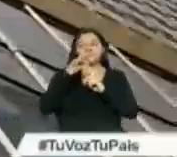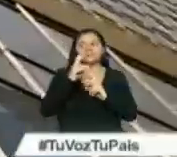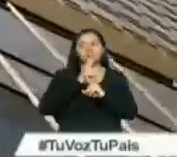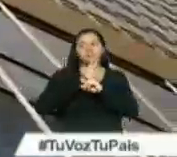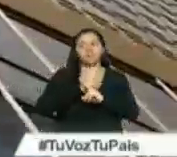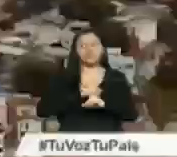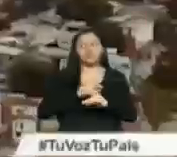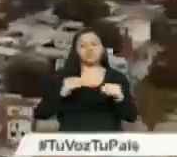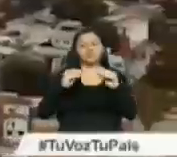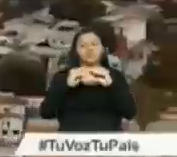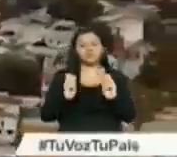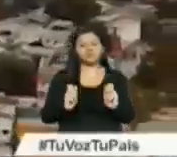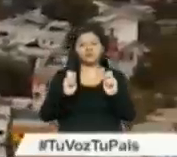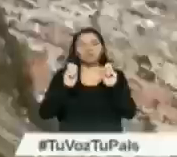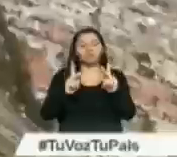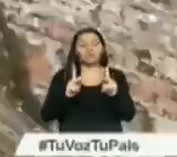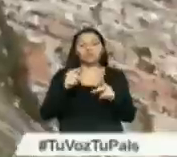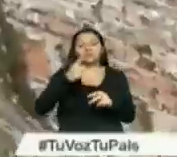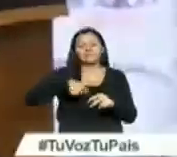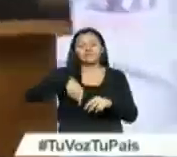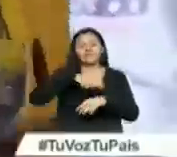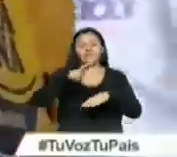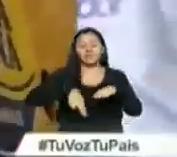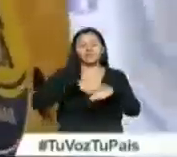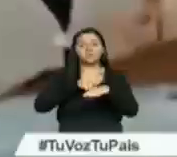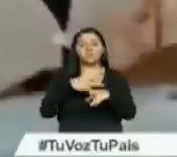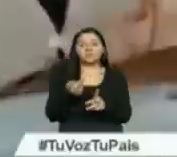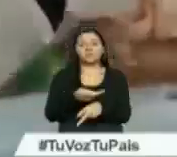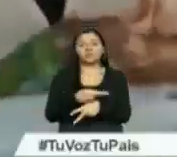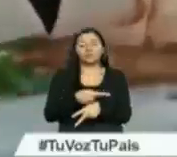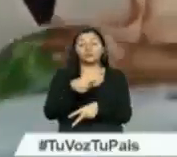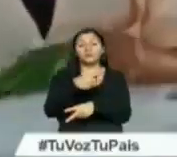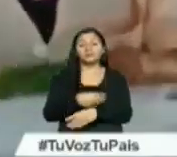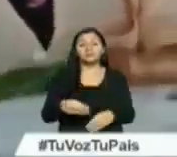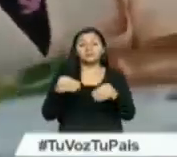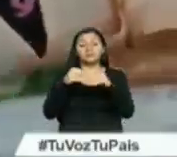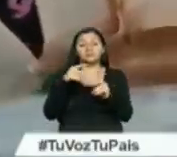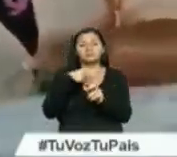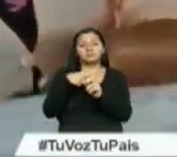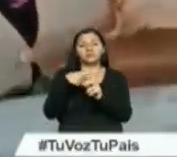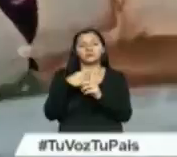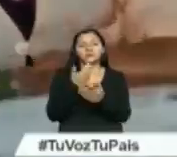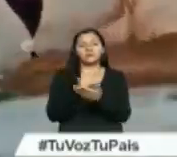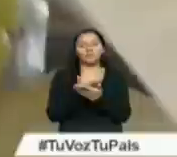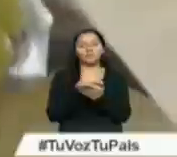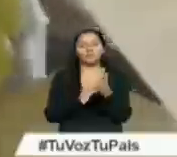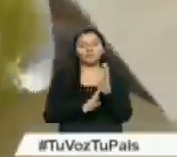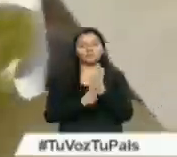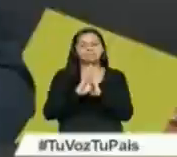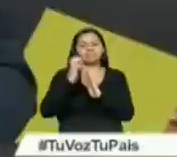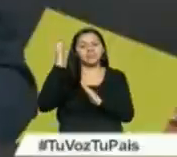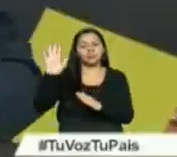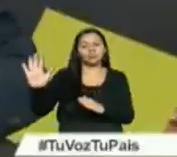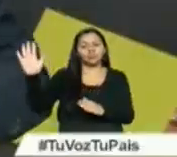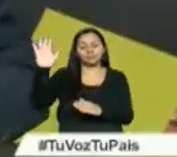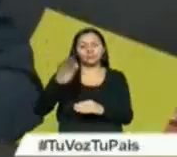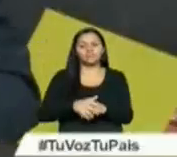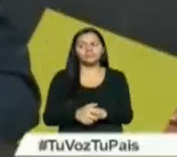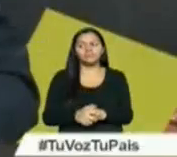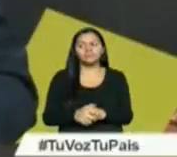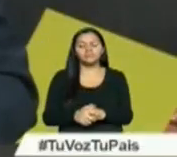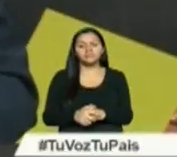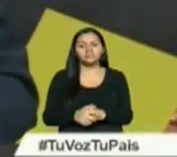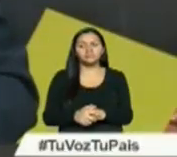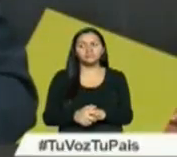brindan oportunidades a los productos nacionales, los cuales entrarán con ventajas económicas al mercado europeo. Este es un